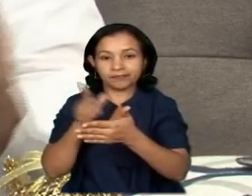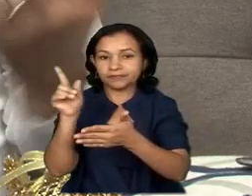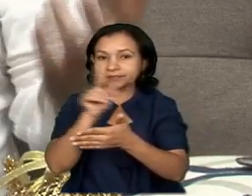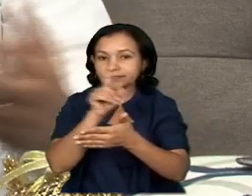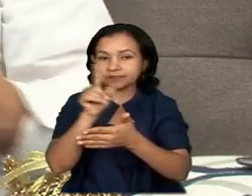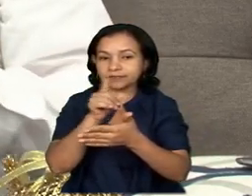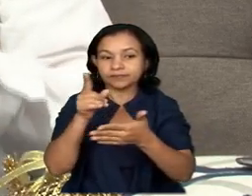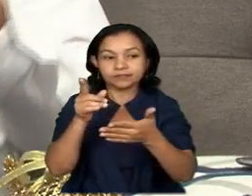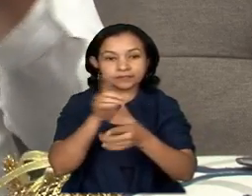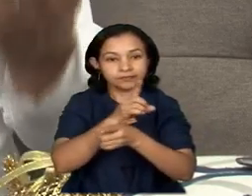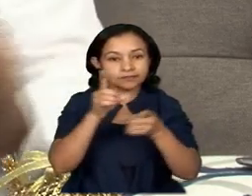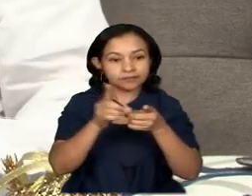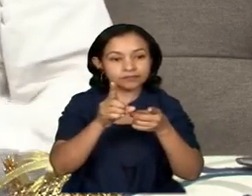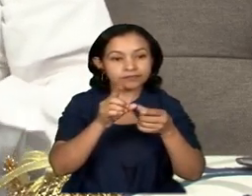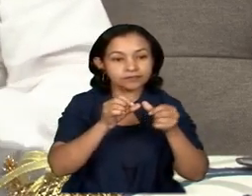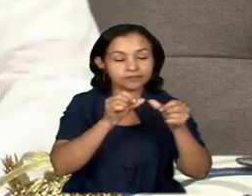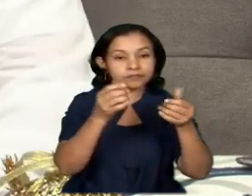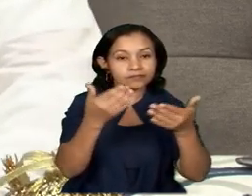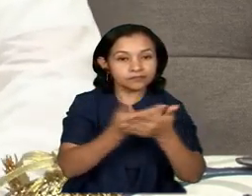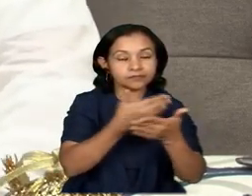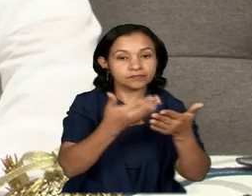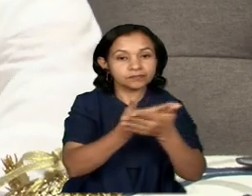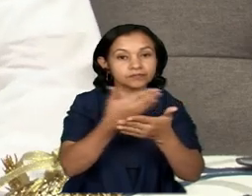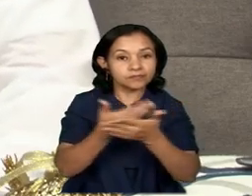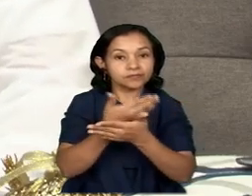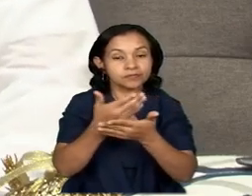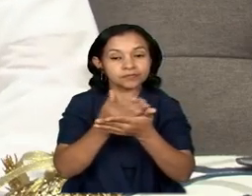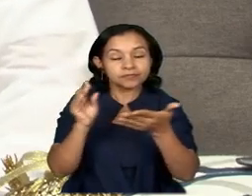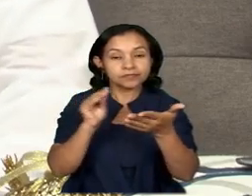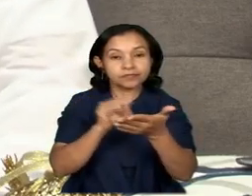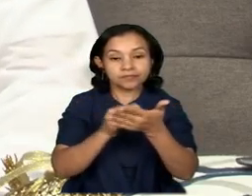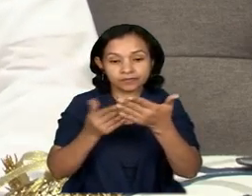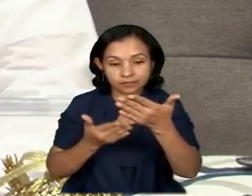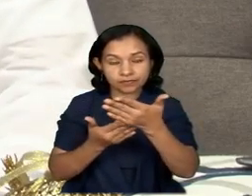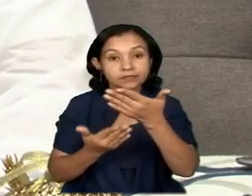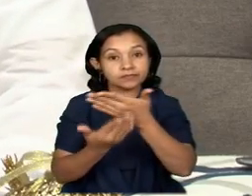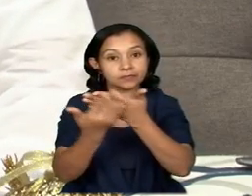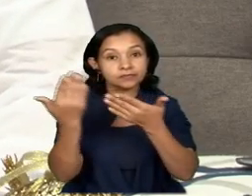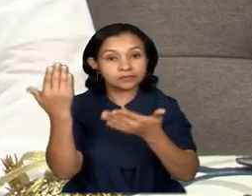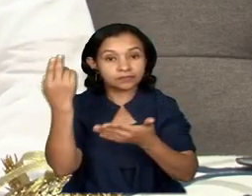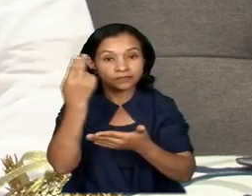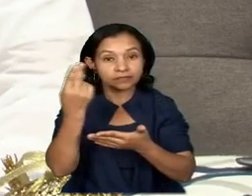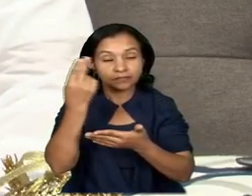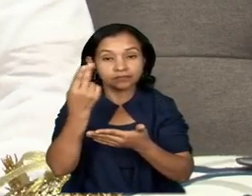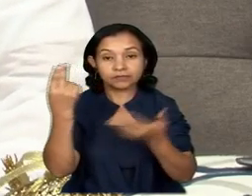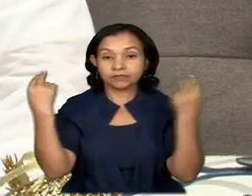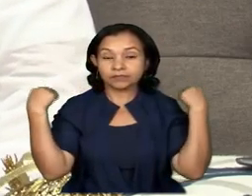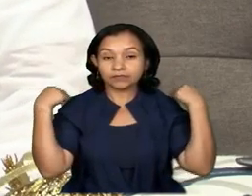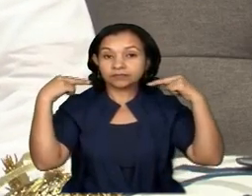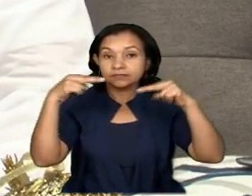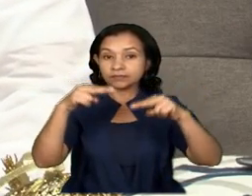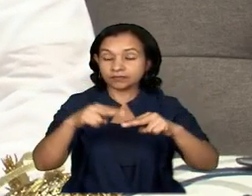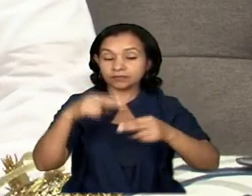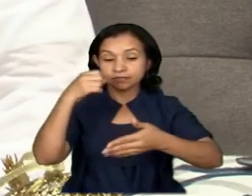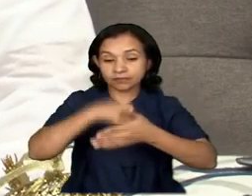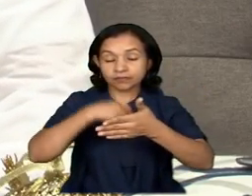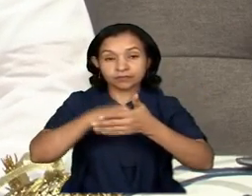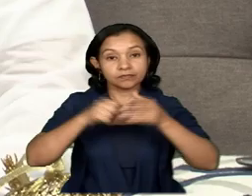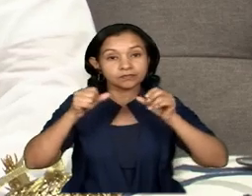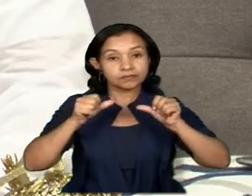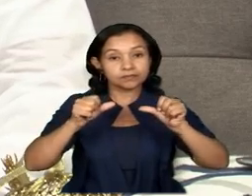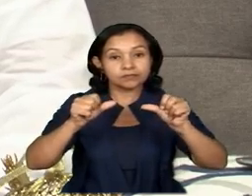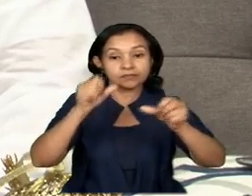que ir actualizando, mejorando, digitalizando, incorporando tecnologías. Entonces, seguramente la formación y actualización de docentes es un desafío permanente que